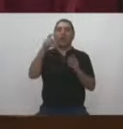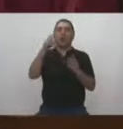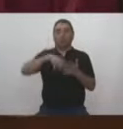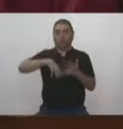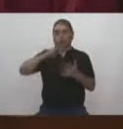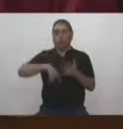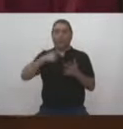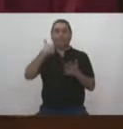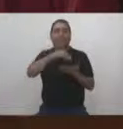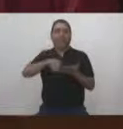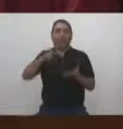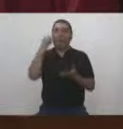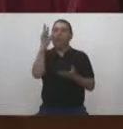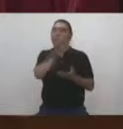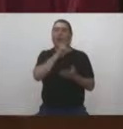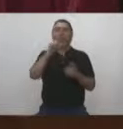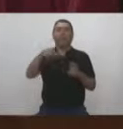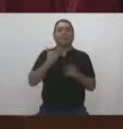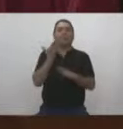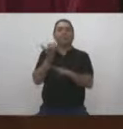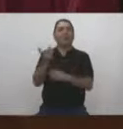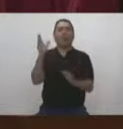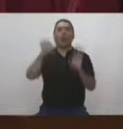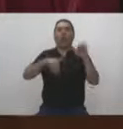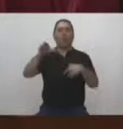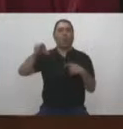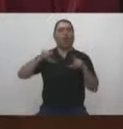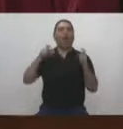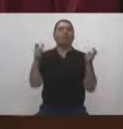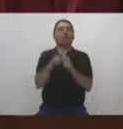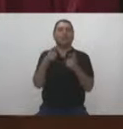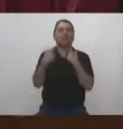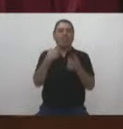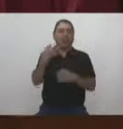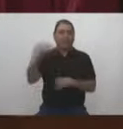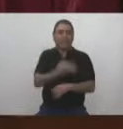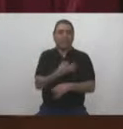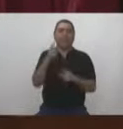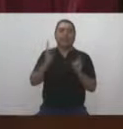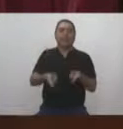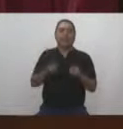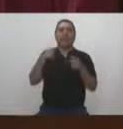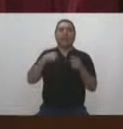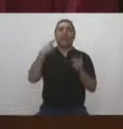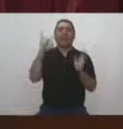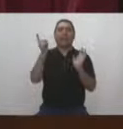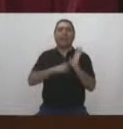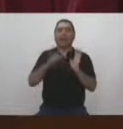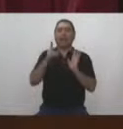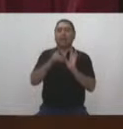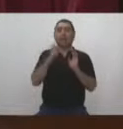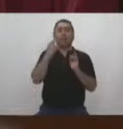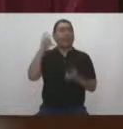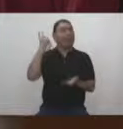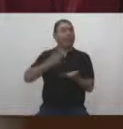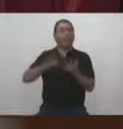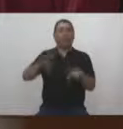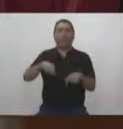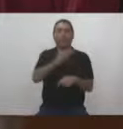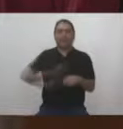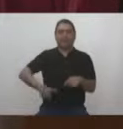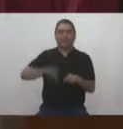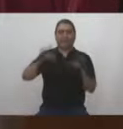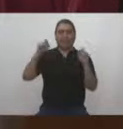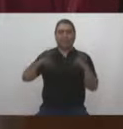de los bloques. Yo participé de esa sesión hasta el momento en que se trató ese tema, la resolución.